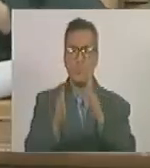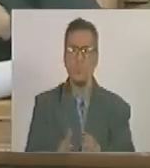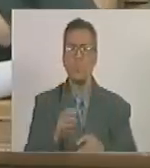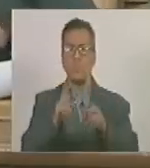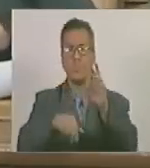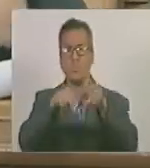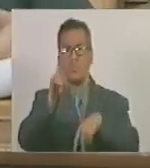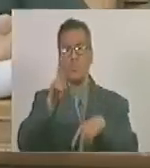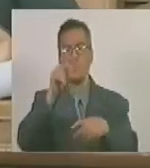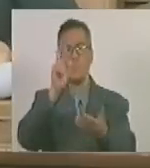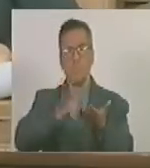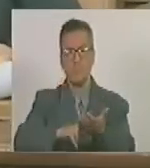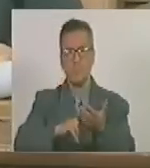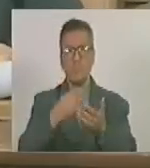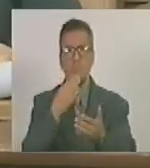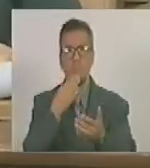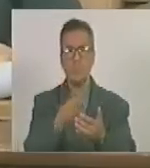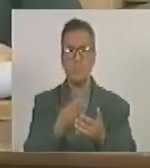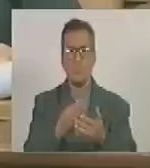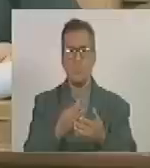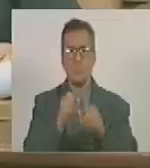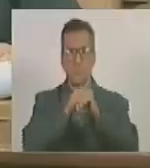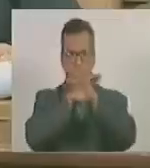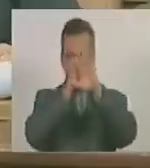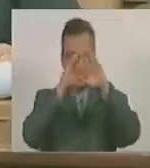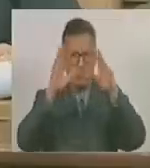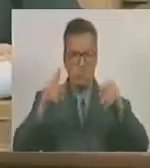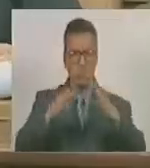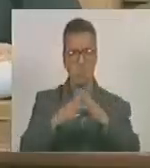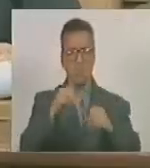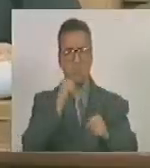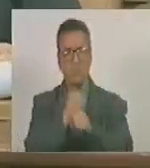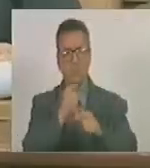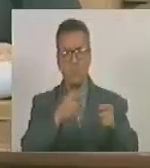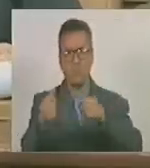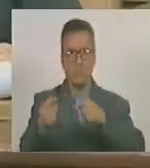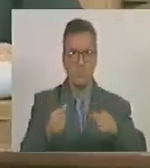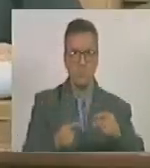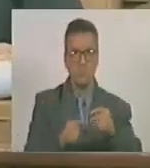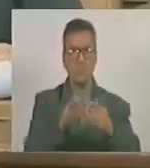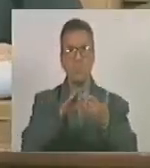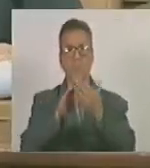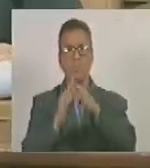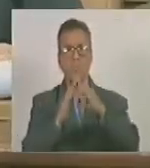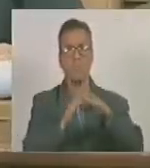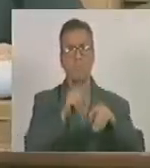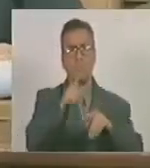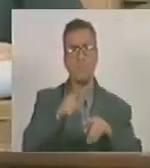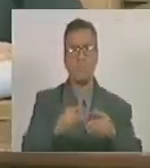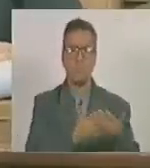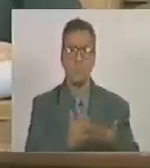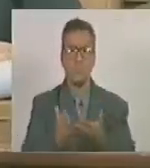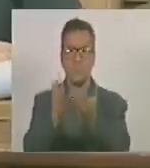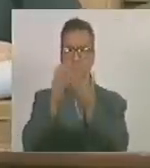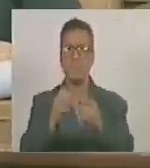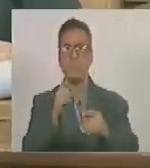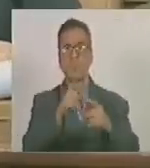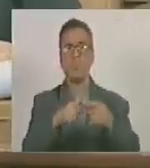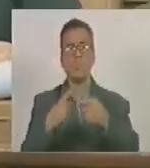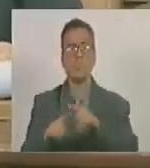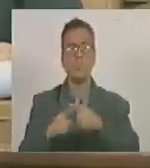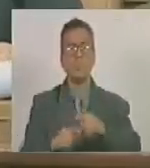12. Aprobar la solicitud de transparencias de la gestión y administración comunitaria de servicios, bienes y